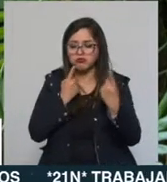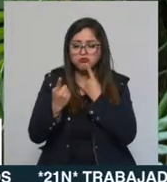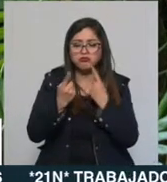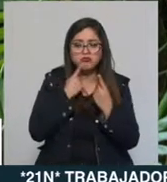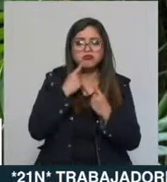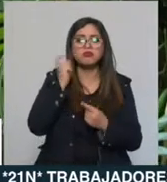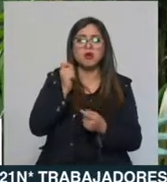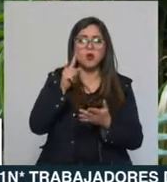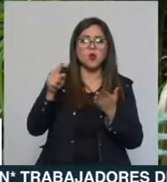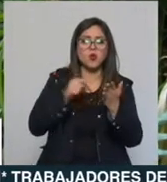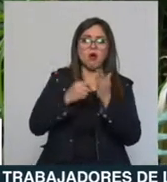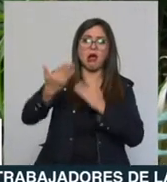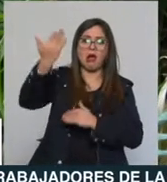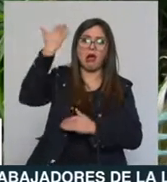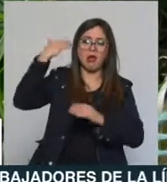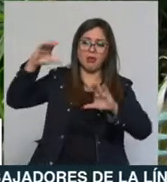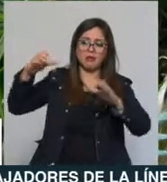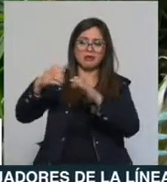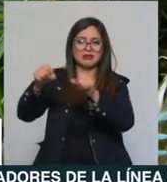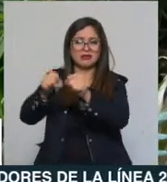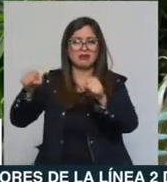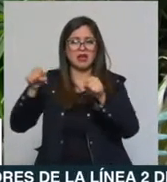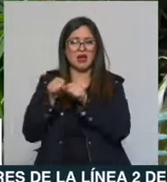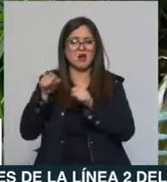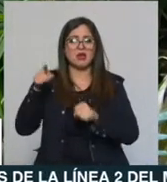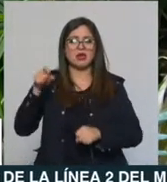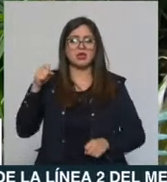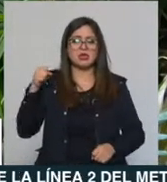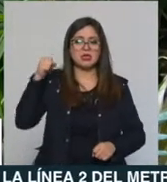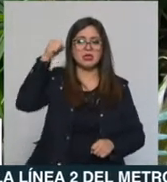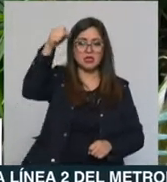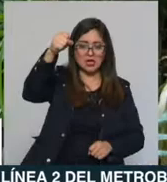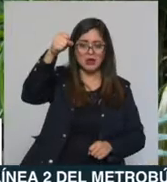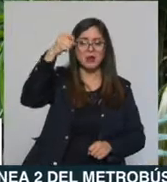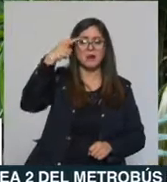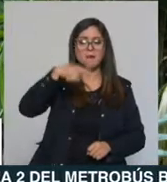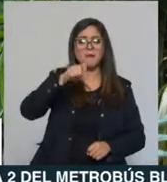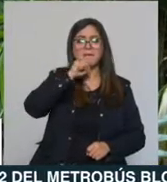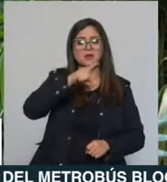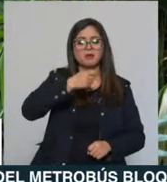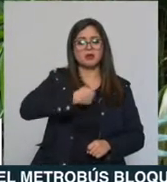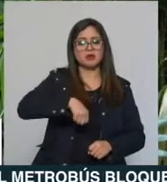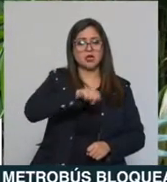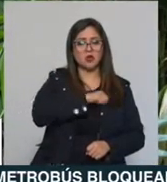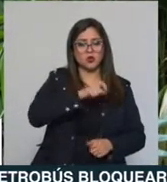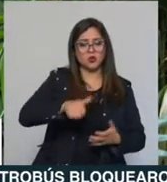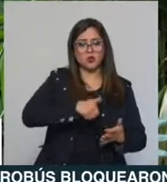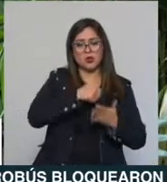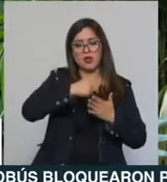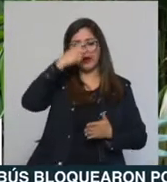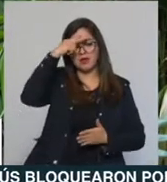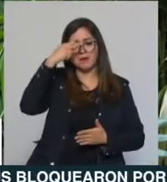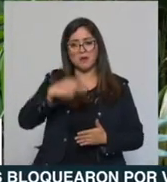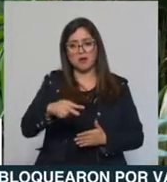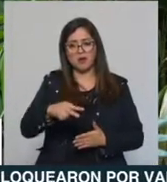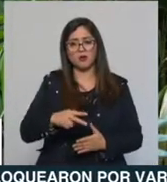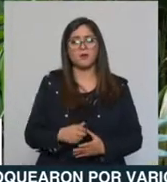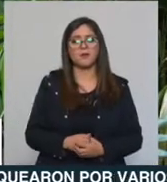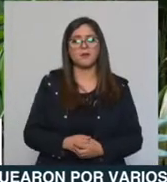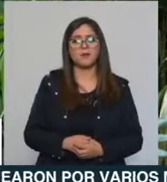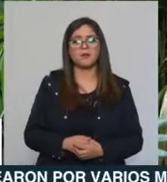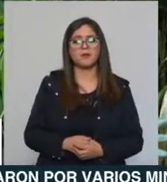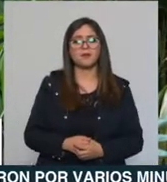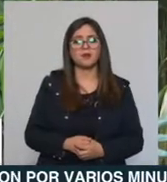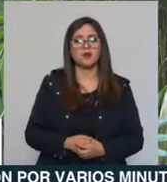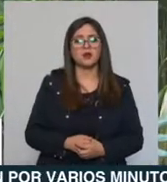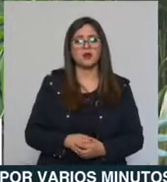el espacio que ocupaban, que pertenece a los servicios de salud pública de la Ciudad de México, lo